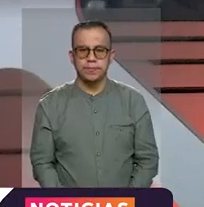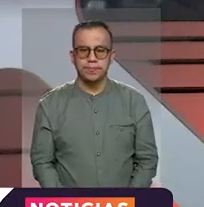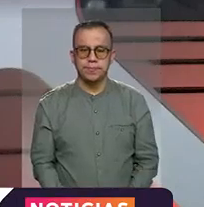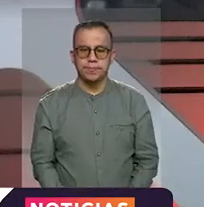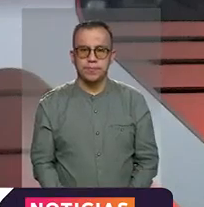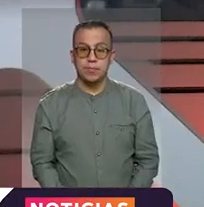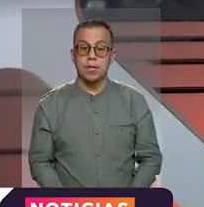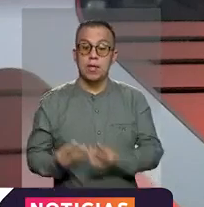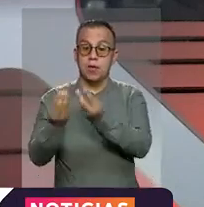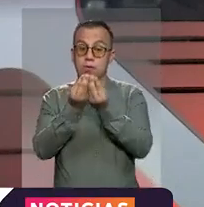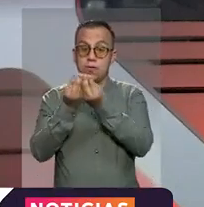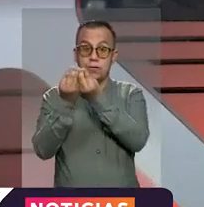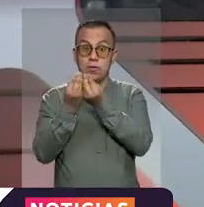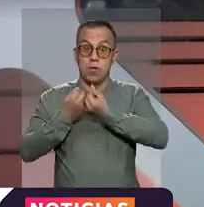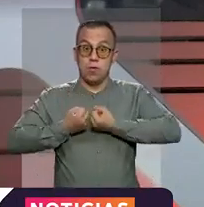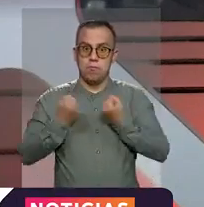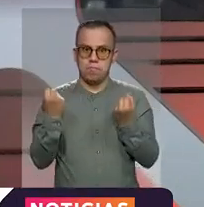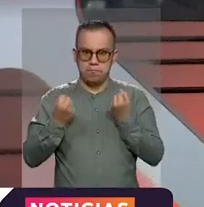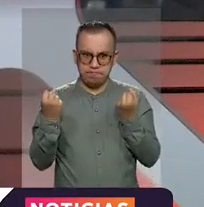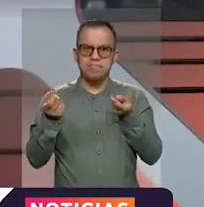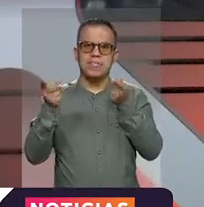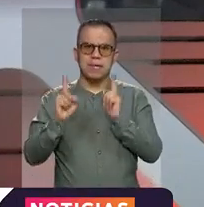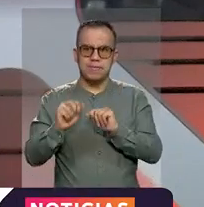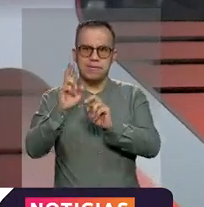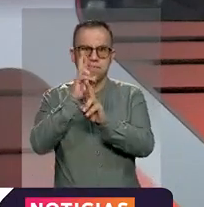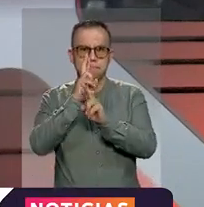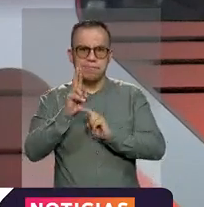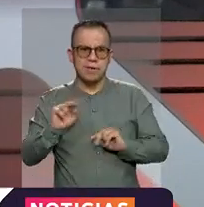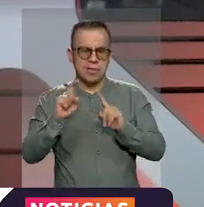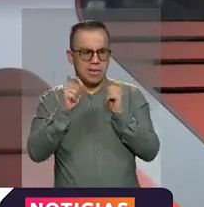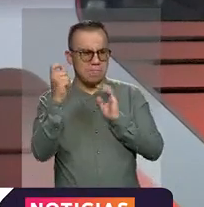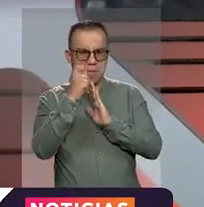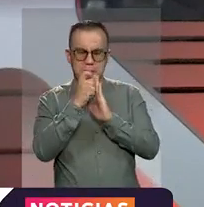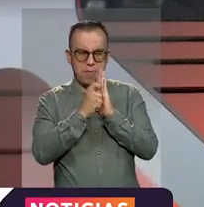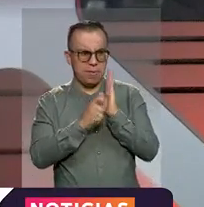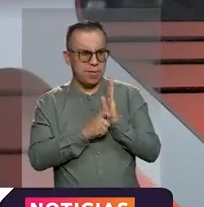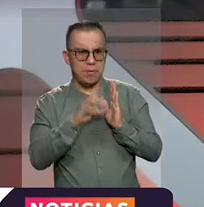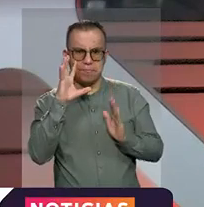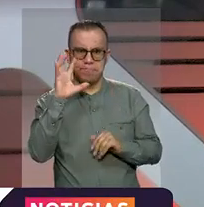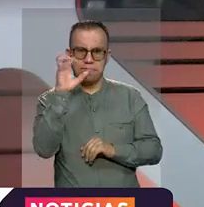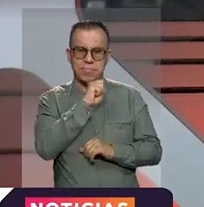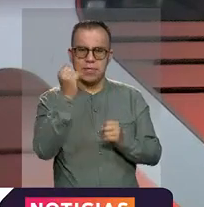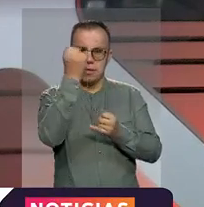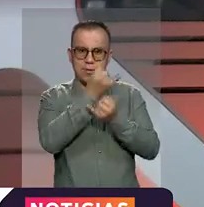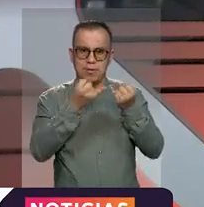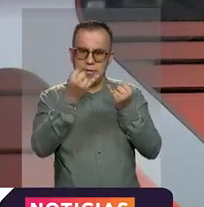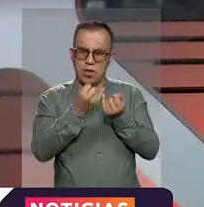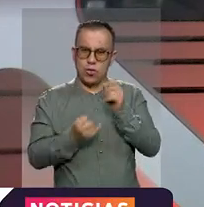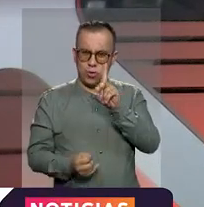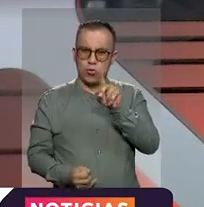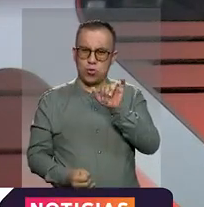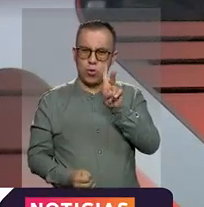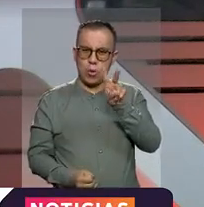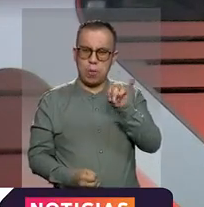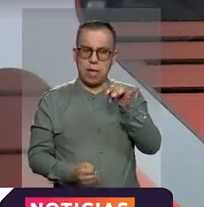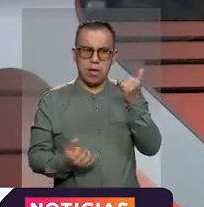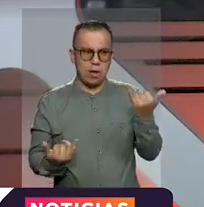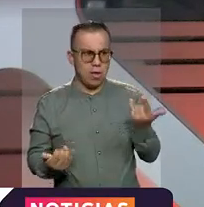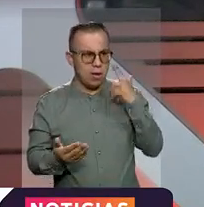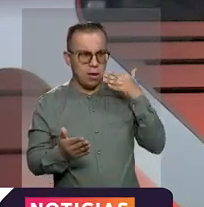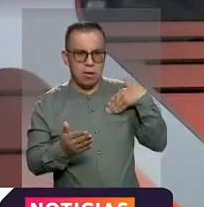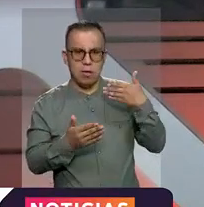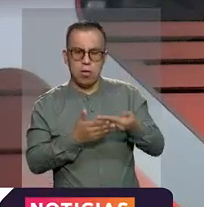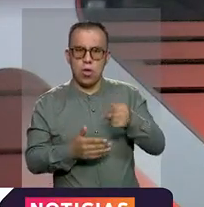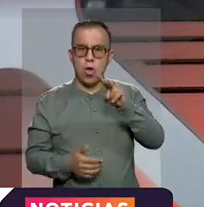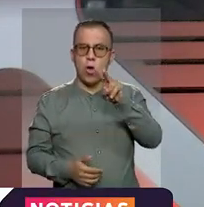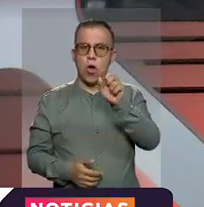Desde el Consejo de Bogotá también hubo reacción frente a las irregularidades en la identificación de Duván Barros, que se dio hasta el 11